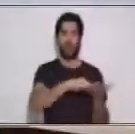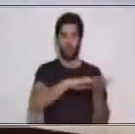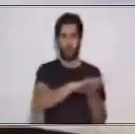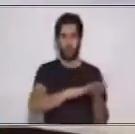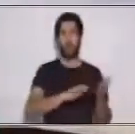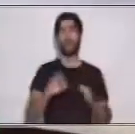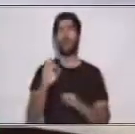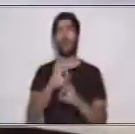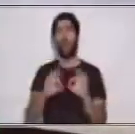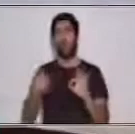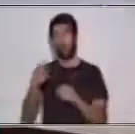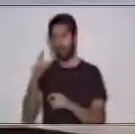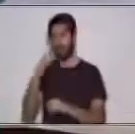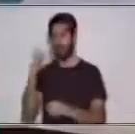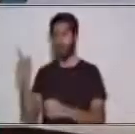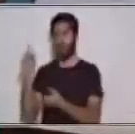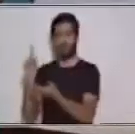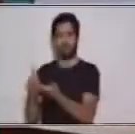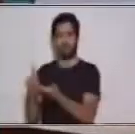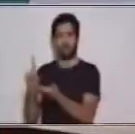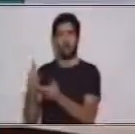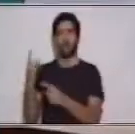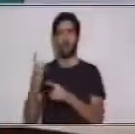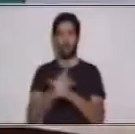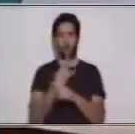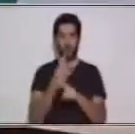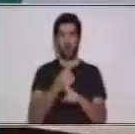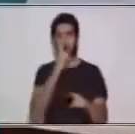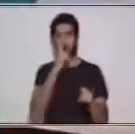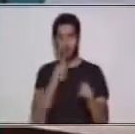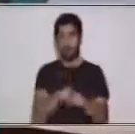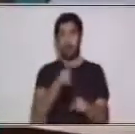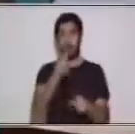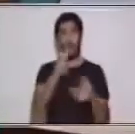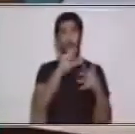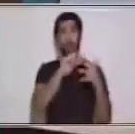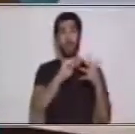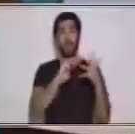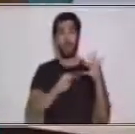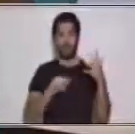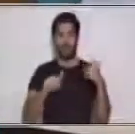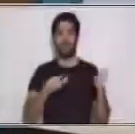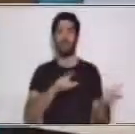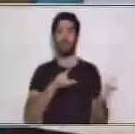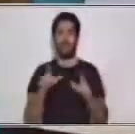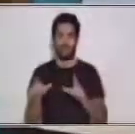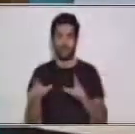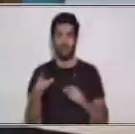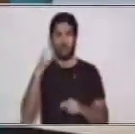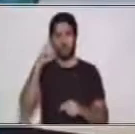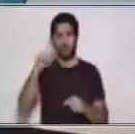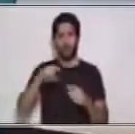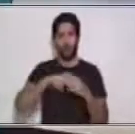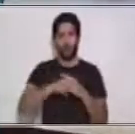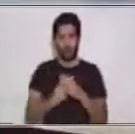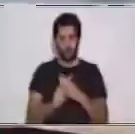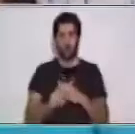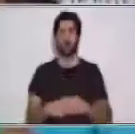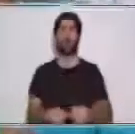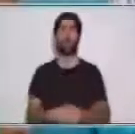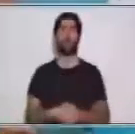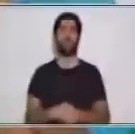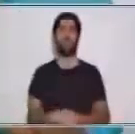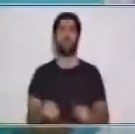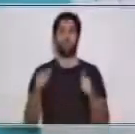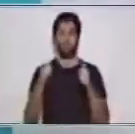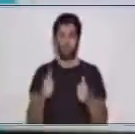utilices gel antibacterial y que tengas tus materiales listos para comenzar la sesión de hoy. Muy bien,